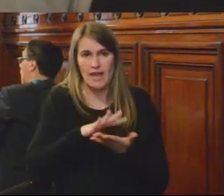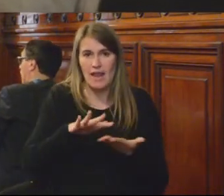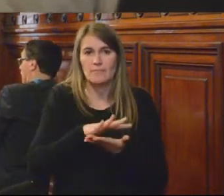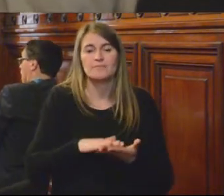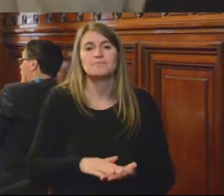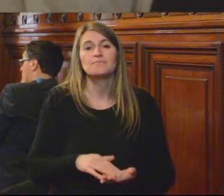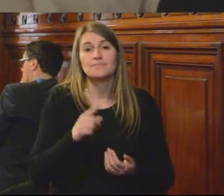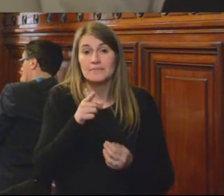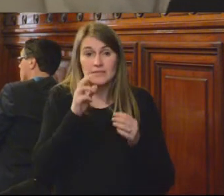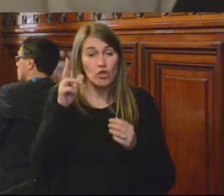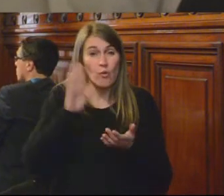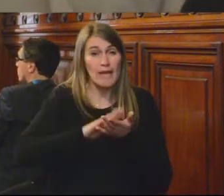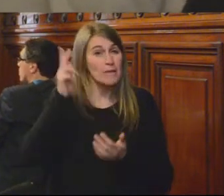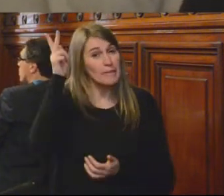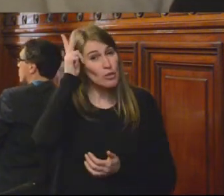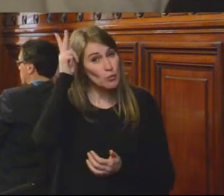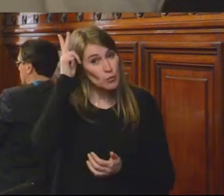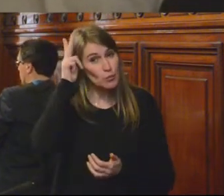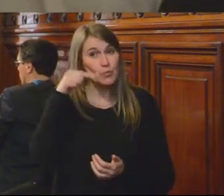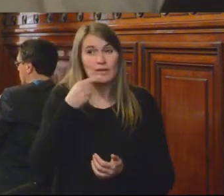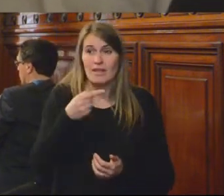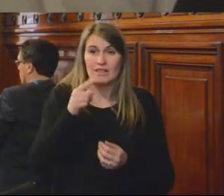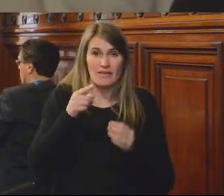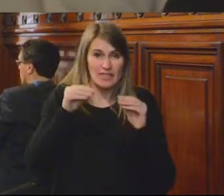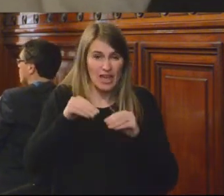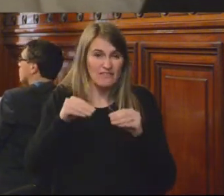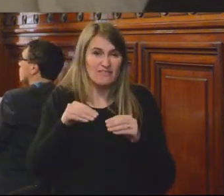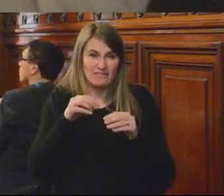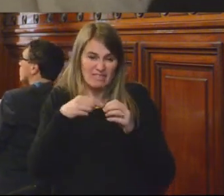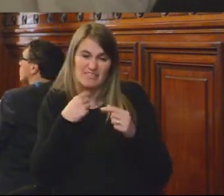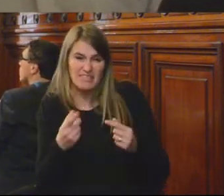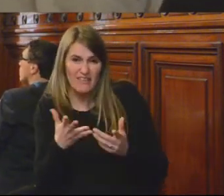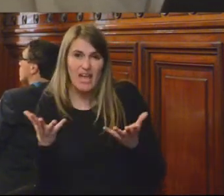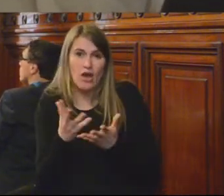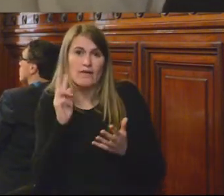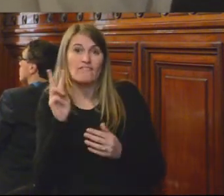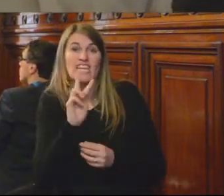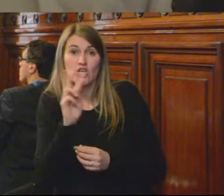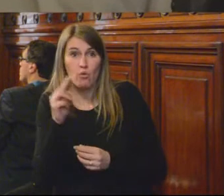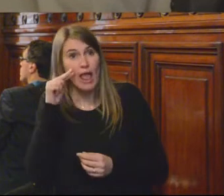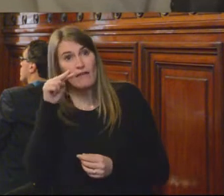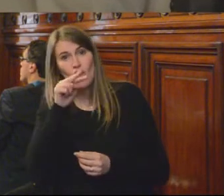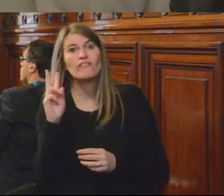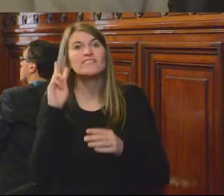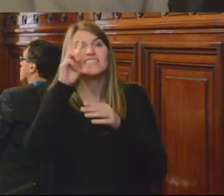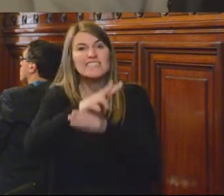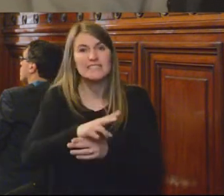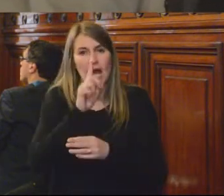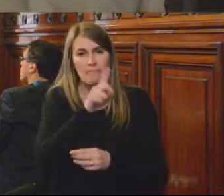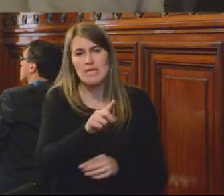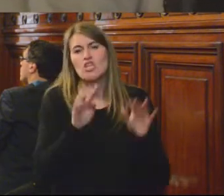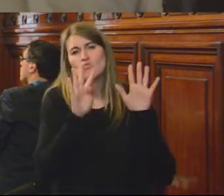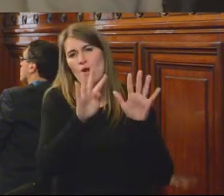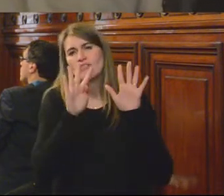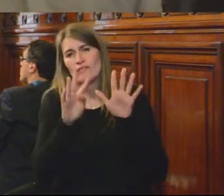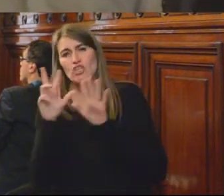En el caso peruano, precedente del debilitamiento de la institucionalidad democrática que hoy experimenta Venezuela, después de una visita realizada en 1998,